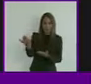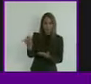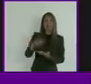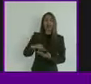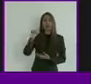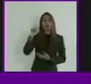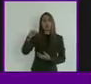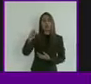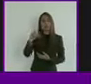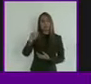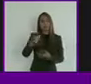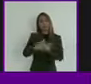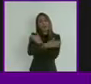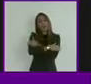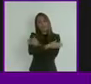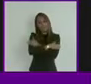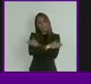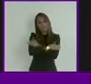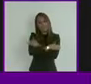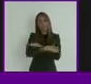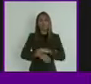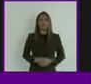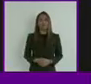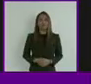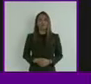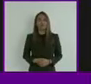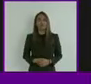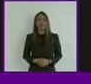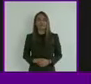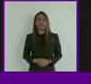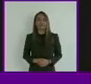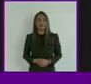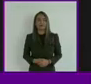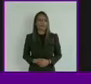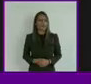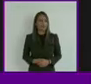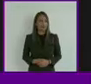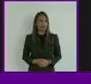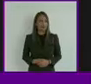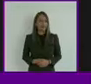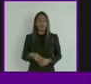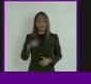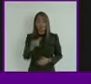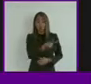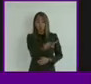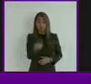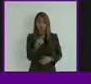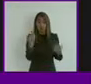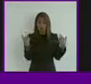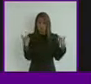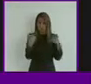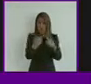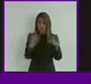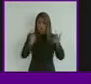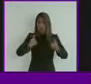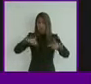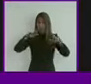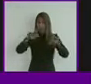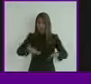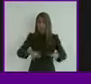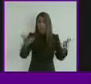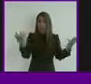Te mando un abrazo, maestra. No supe ya si dirigirme a usted. No, pues ni me digas tú. Ustedes representan una... Primero, una función